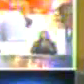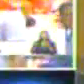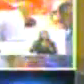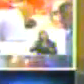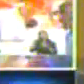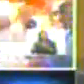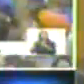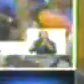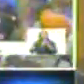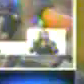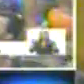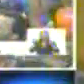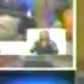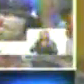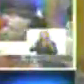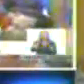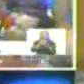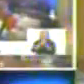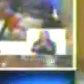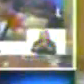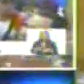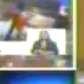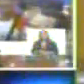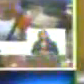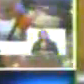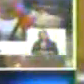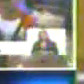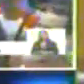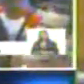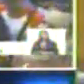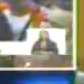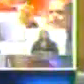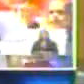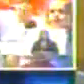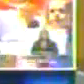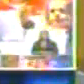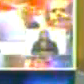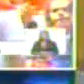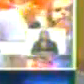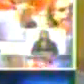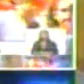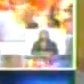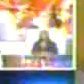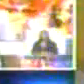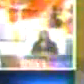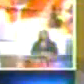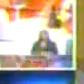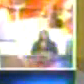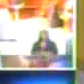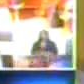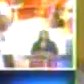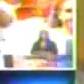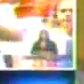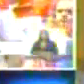compartir con ustedes varios de mis episodios con jóvenes radicales empedernidos, oficialistas, para que terminemos de entender a qué